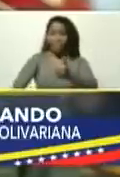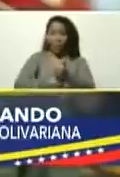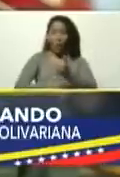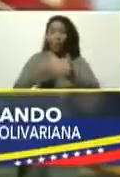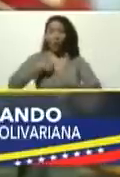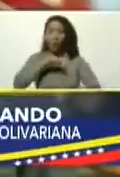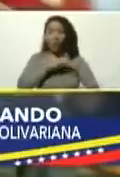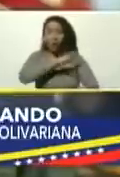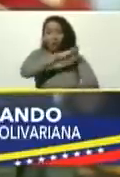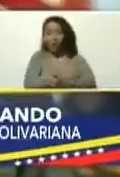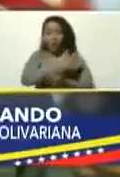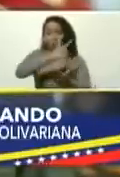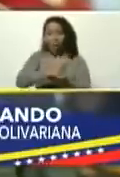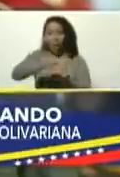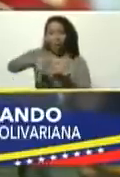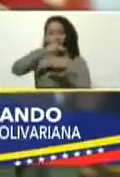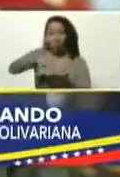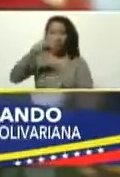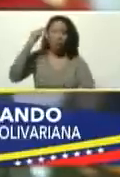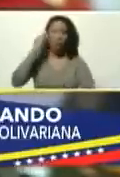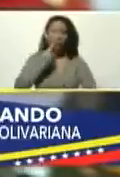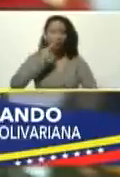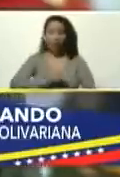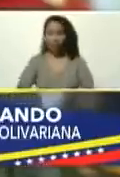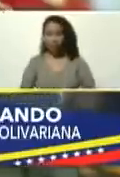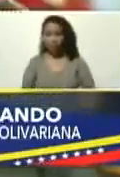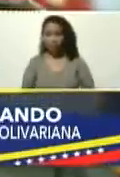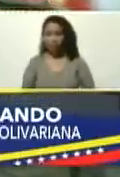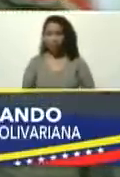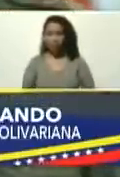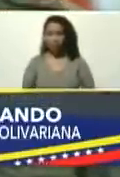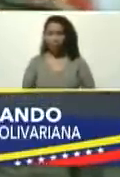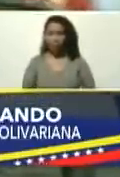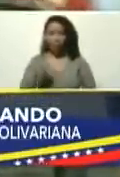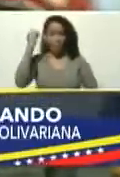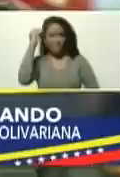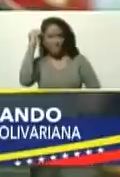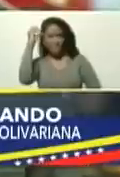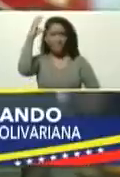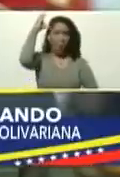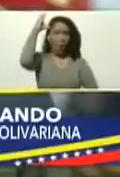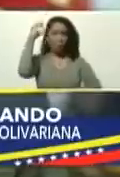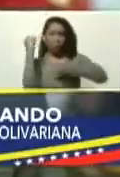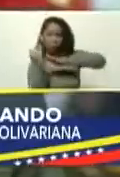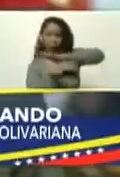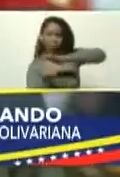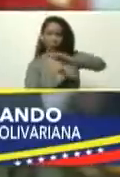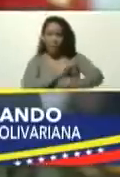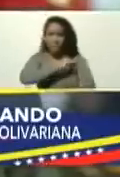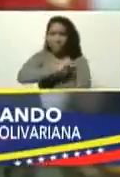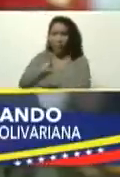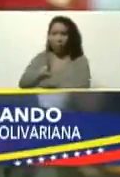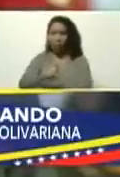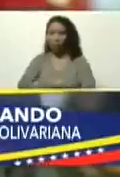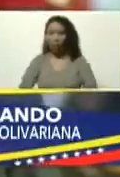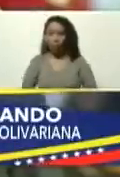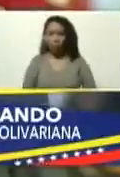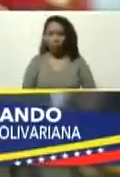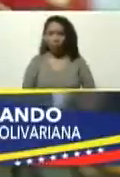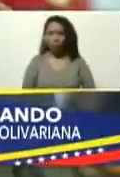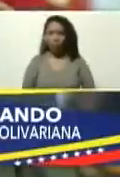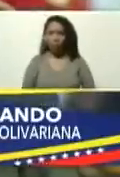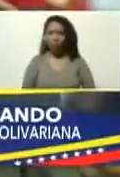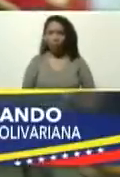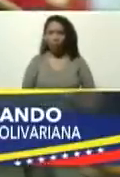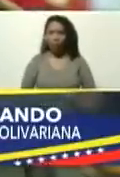nuestra Fuerza Armada Nacional Bolivariana en su capacidad institucional de mando, en